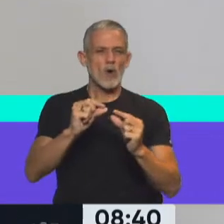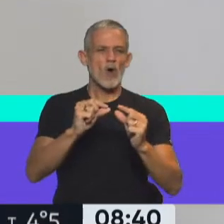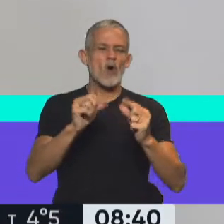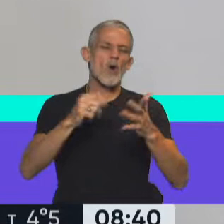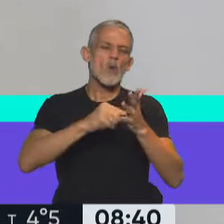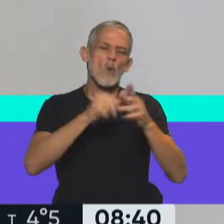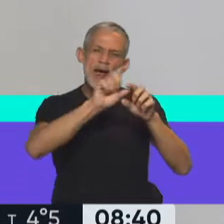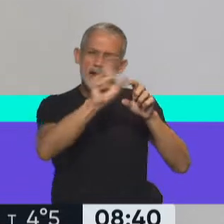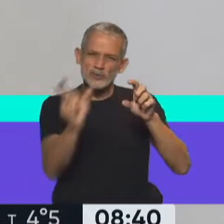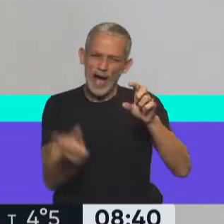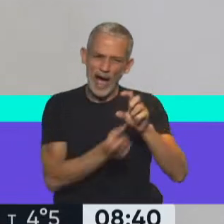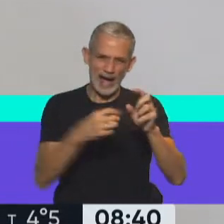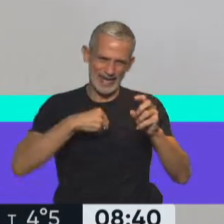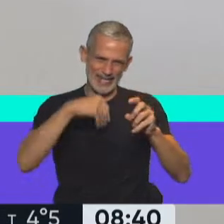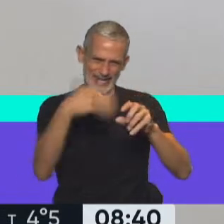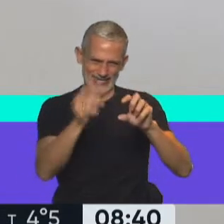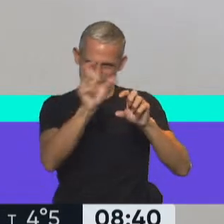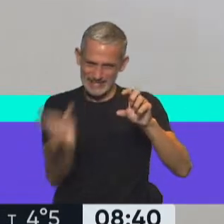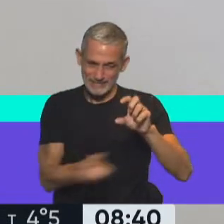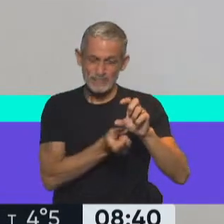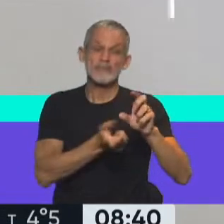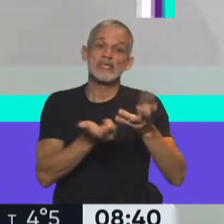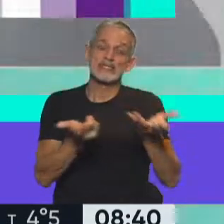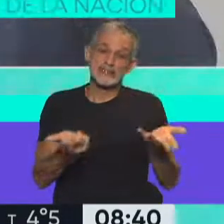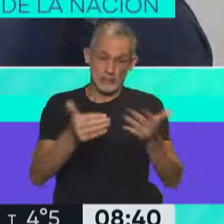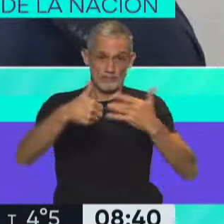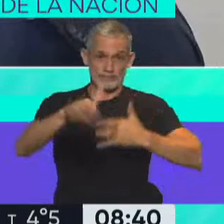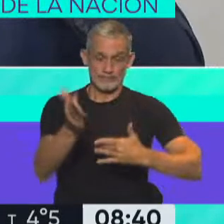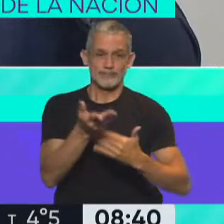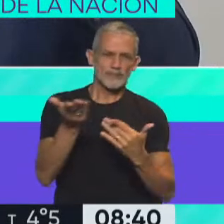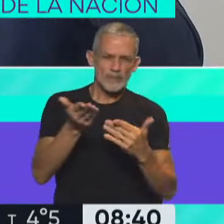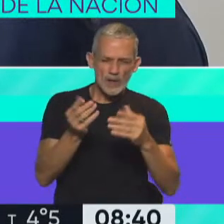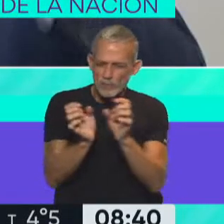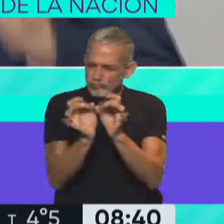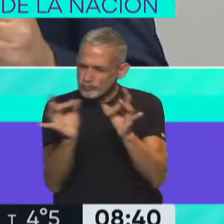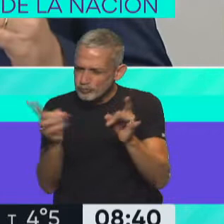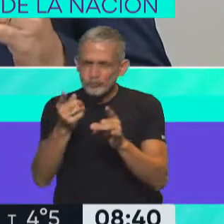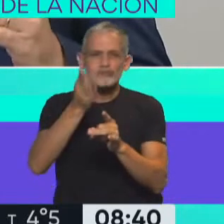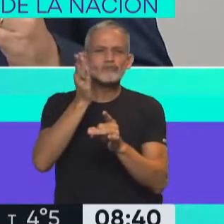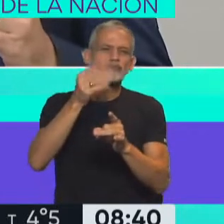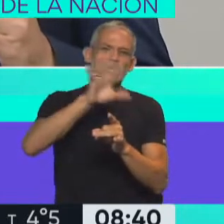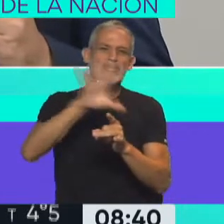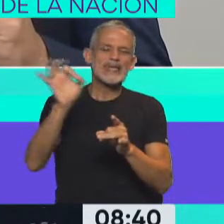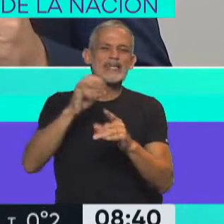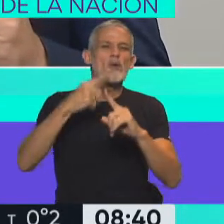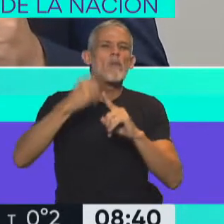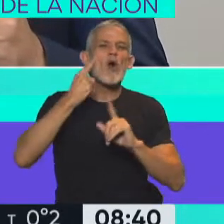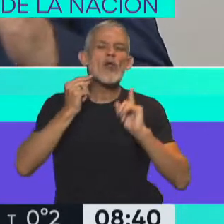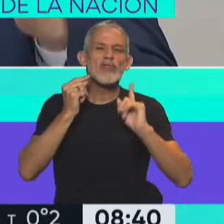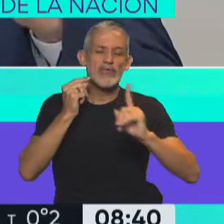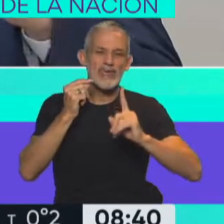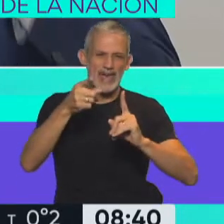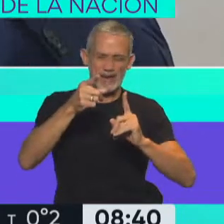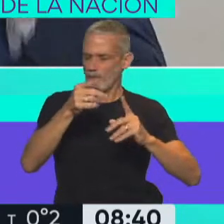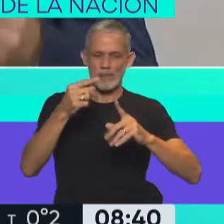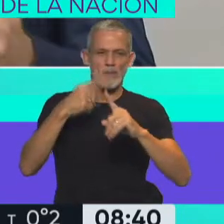Aires, ¿no? Y eso para nosotros es importante marcar porque a partir de una tasa de incidencia que está debajo de los 500 casos cada 100.000 habitantes